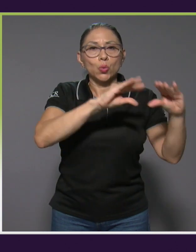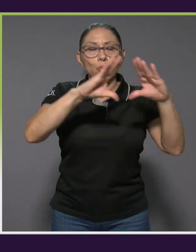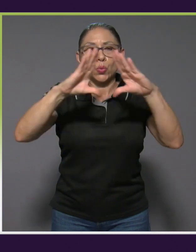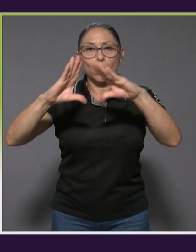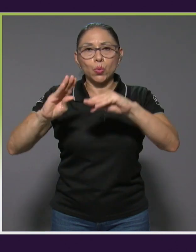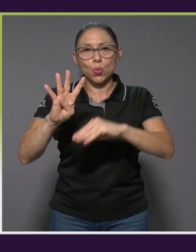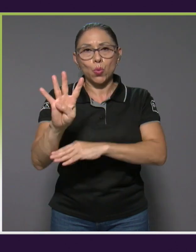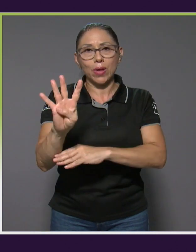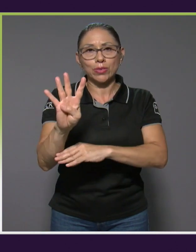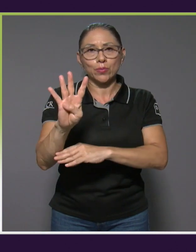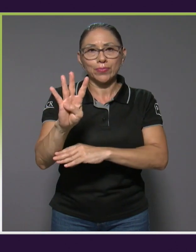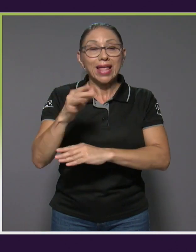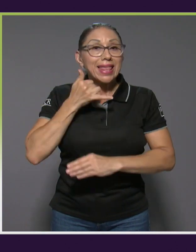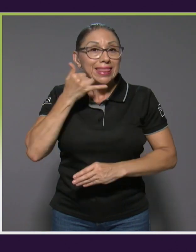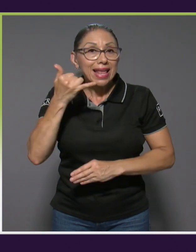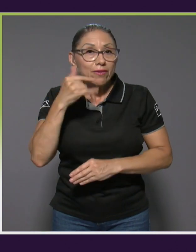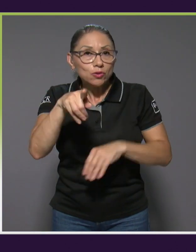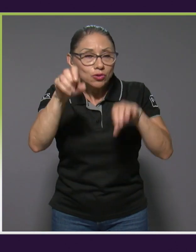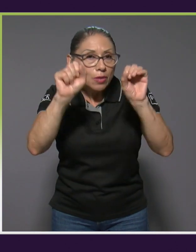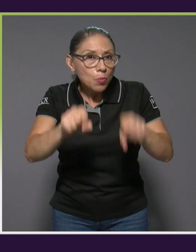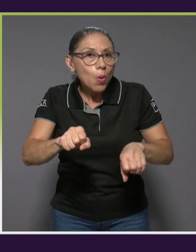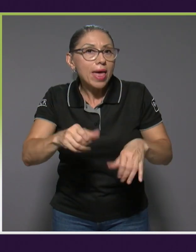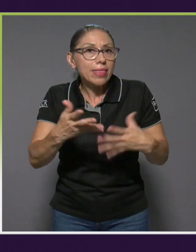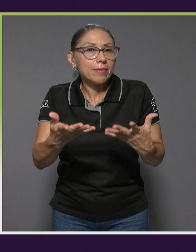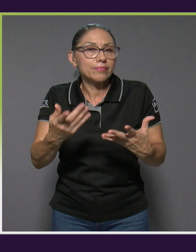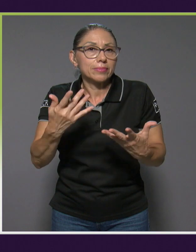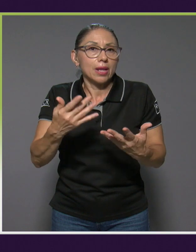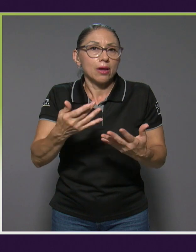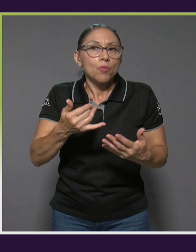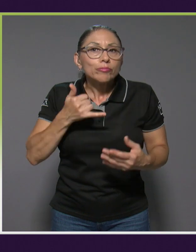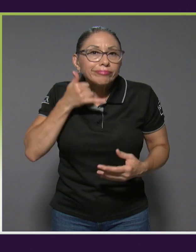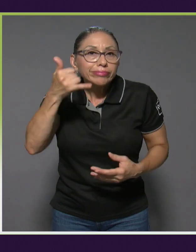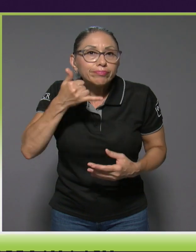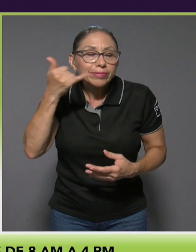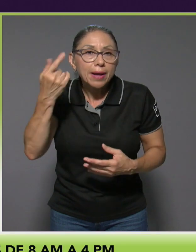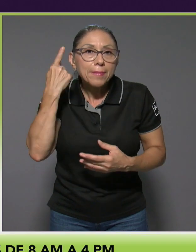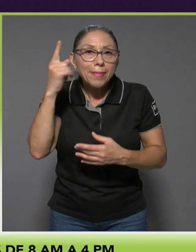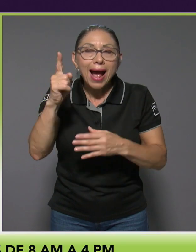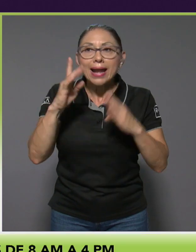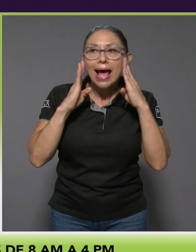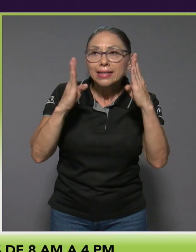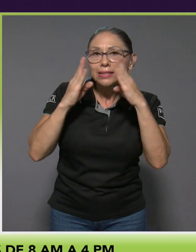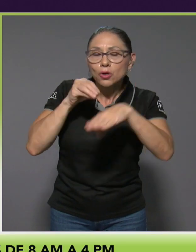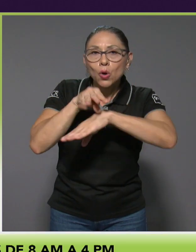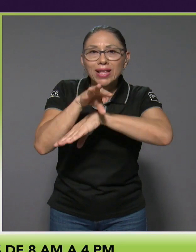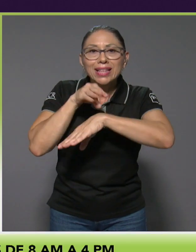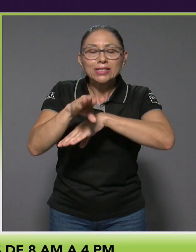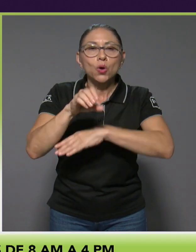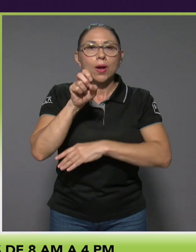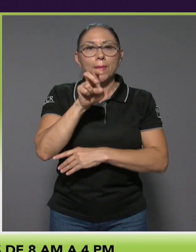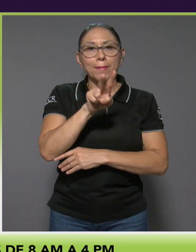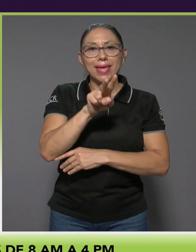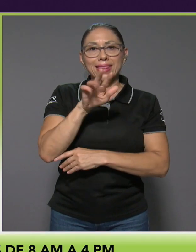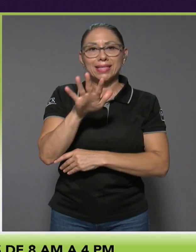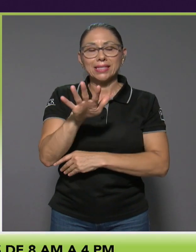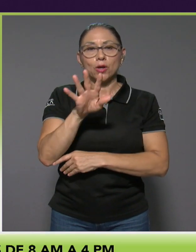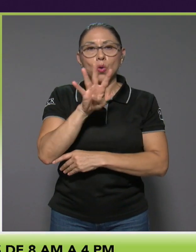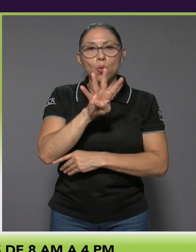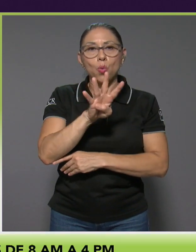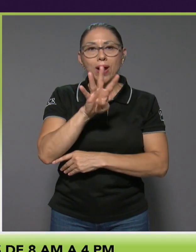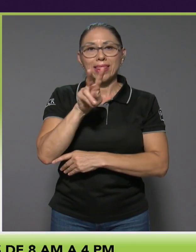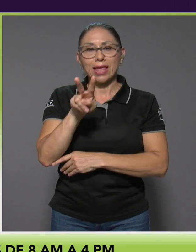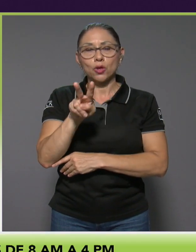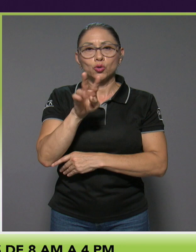tarde, y los teléfonos a los que usted puede llamar para recibir esta orientación, esta atención, son el 25